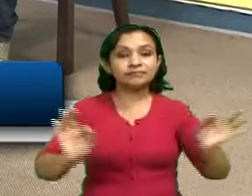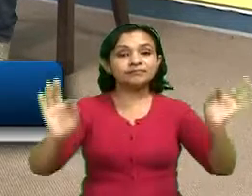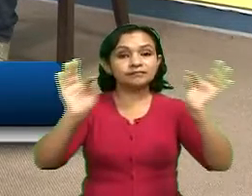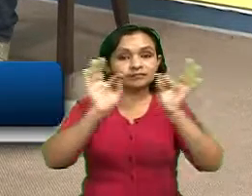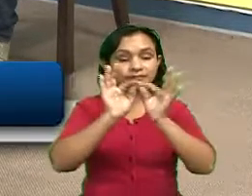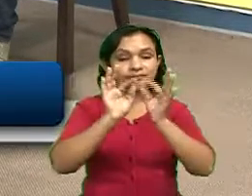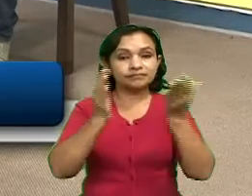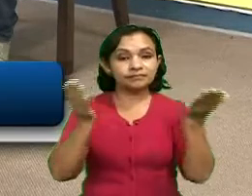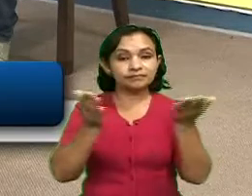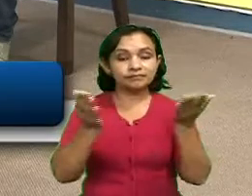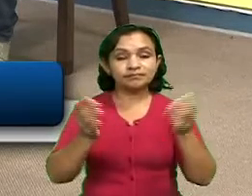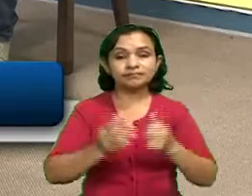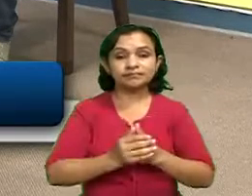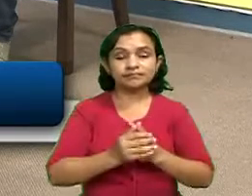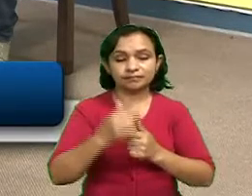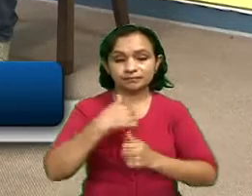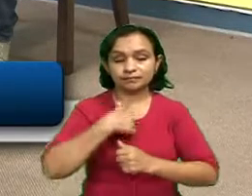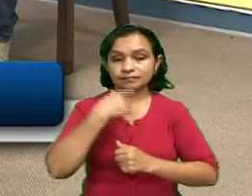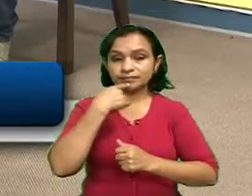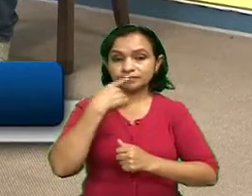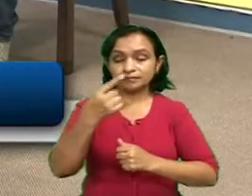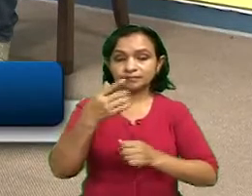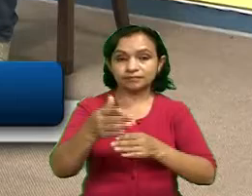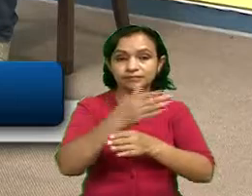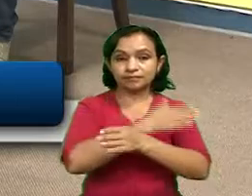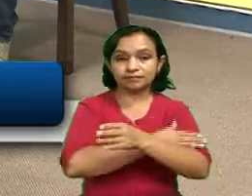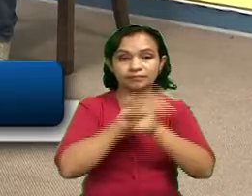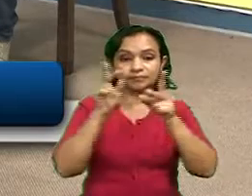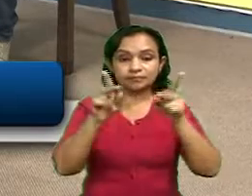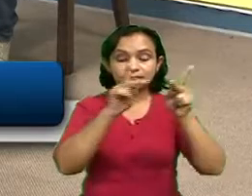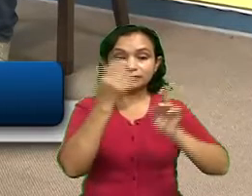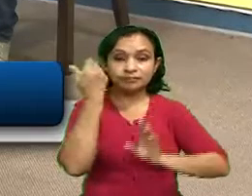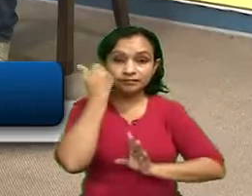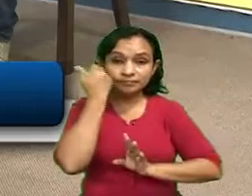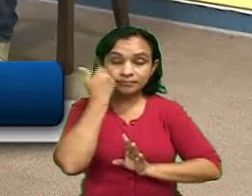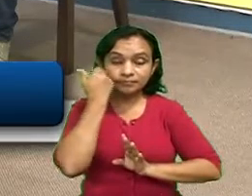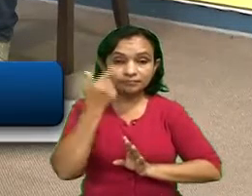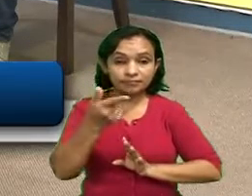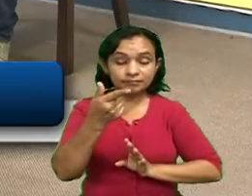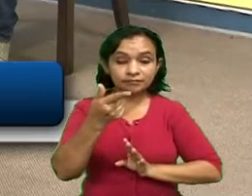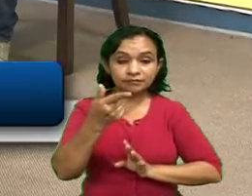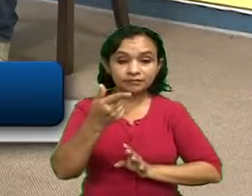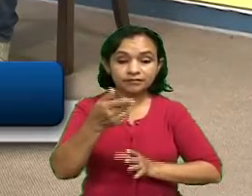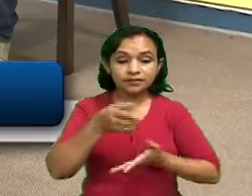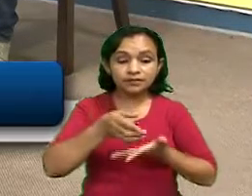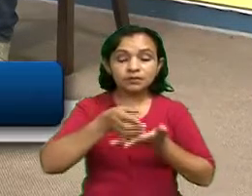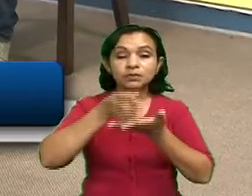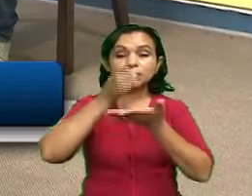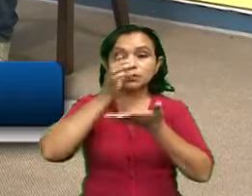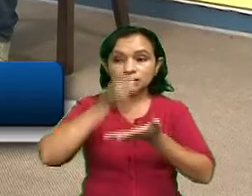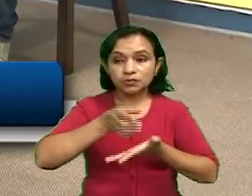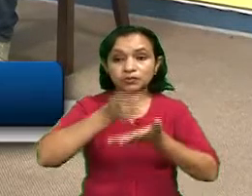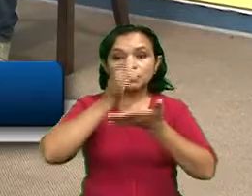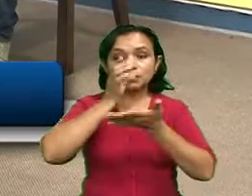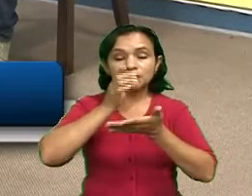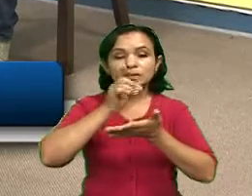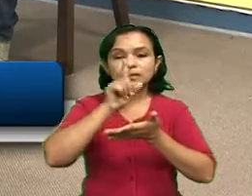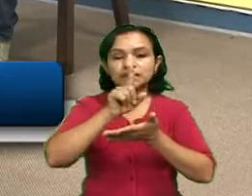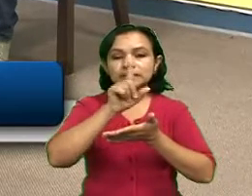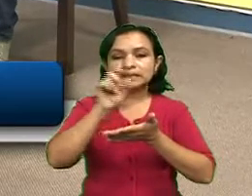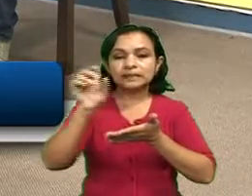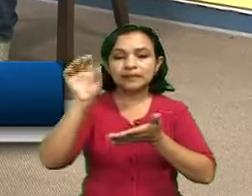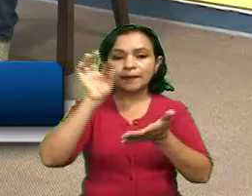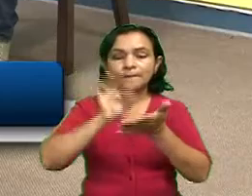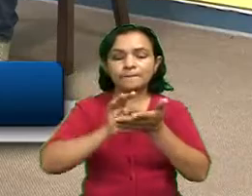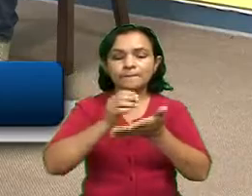primordial. El suero, yo les digo a los pacientes, si el paciente que toma suero lleva 100 puntos, ¿verdad?